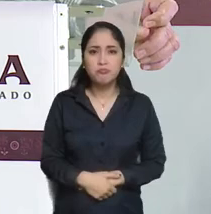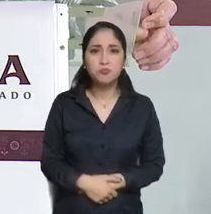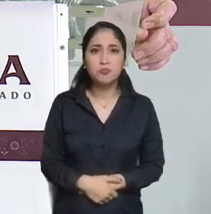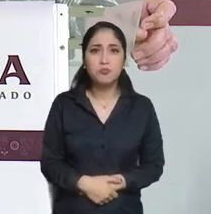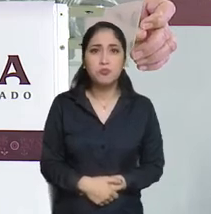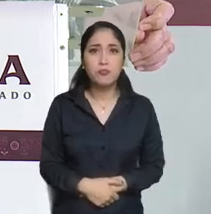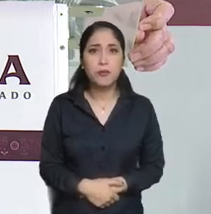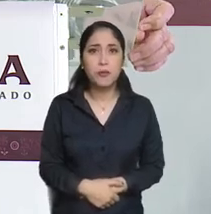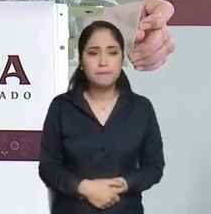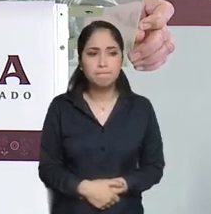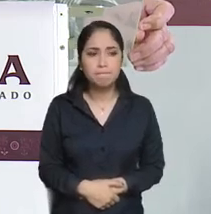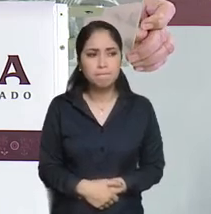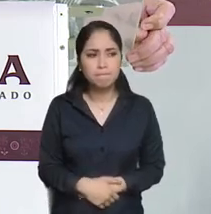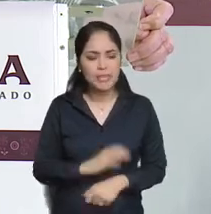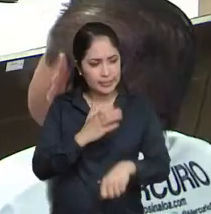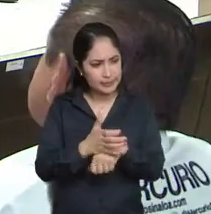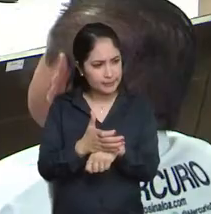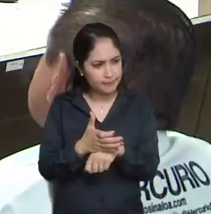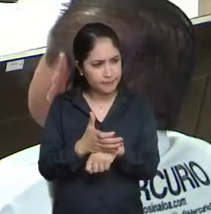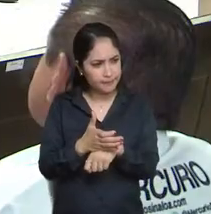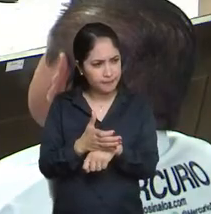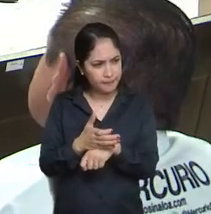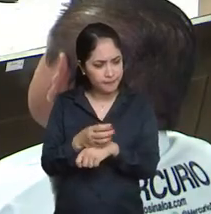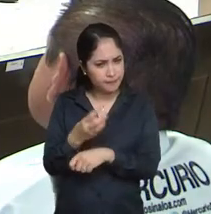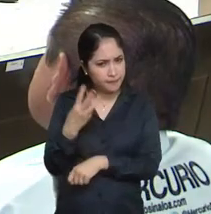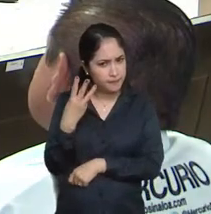3 sanciones en la ley.